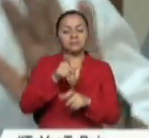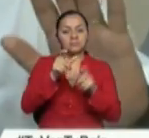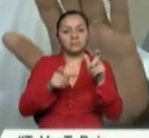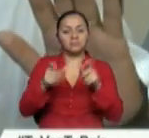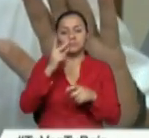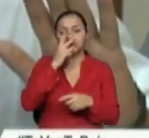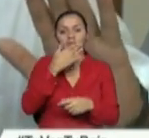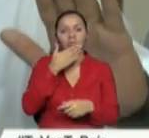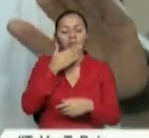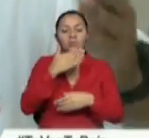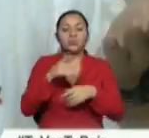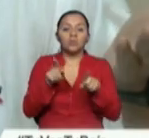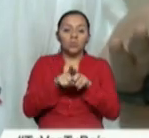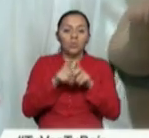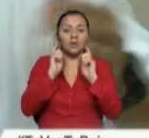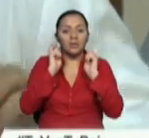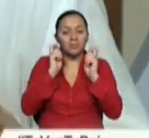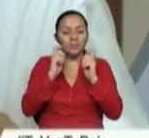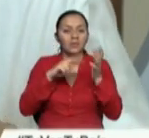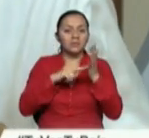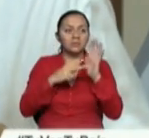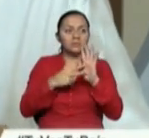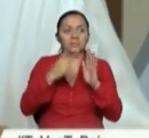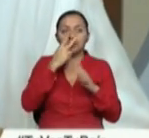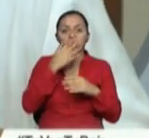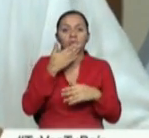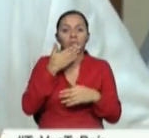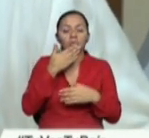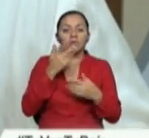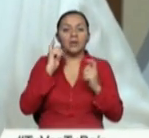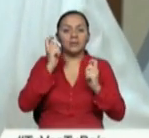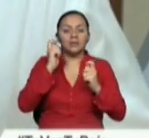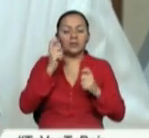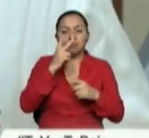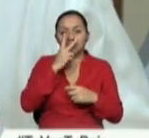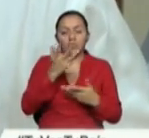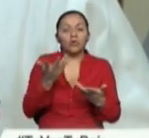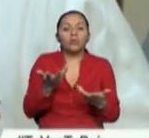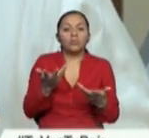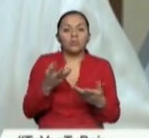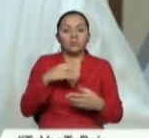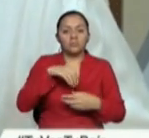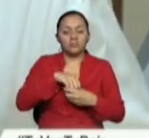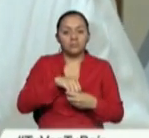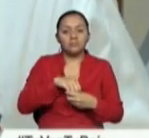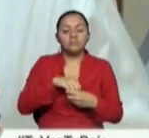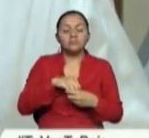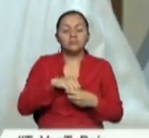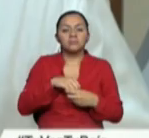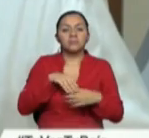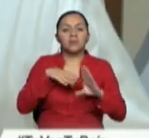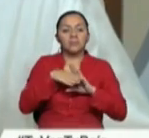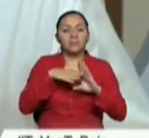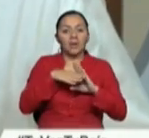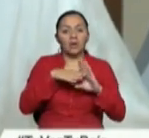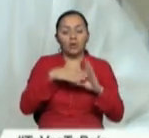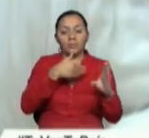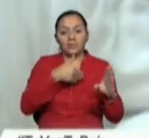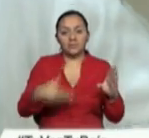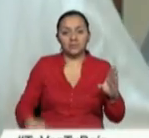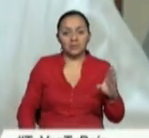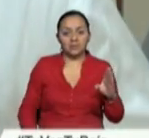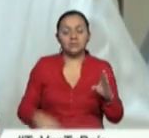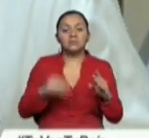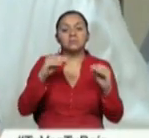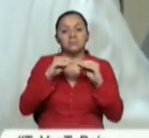además que la banca está en campaña porque usted entenderá Pues que hay un candidato presidencial de la banca hay un candidato vicepresidencial Mauricio pozo